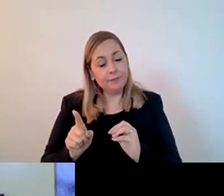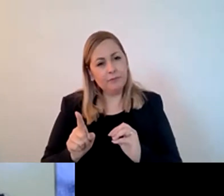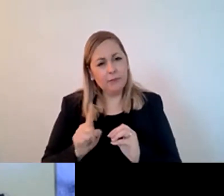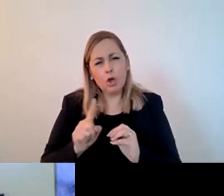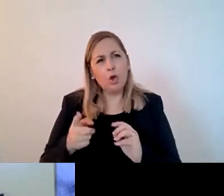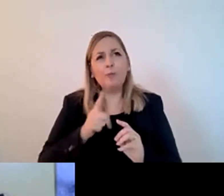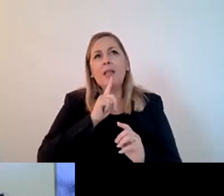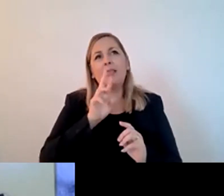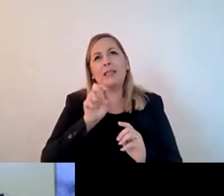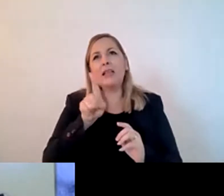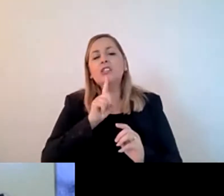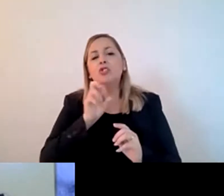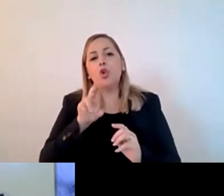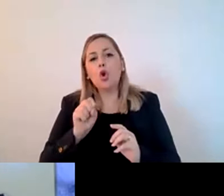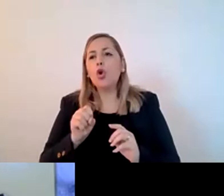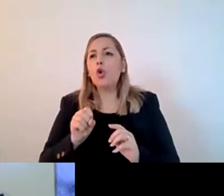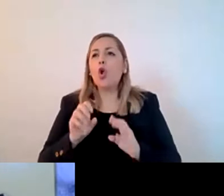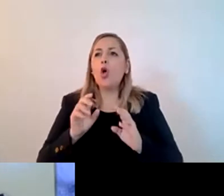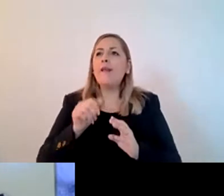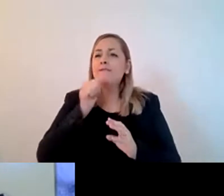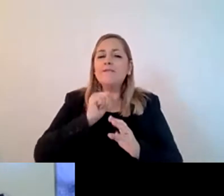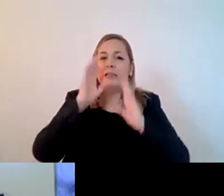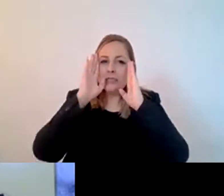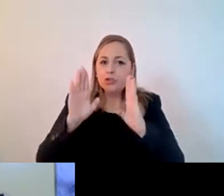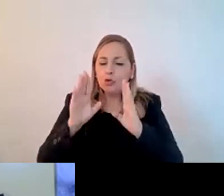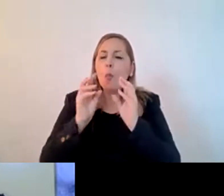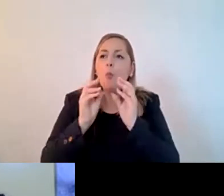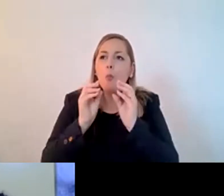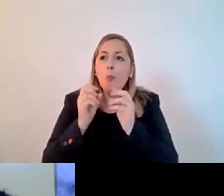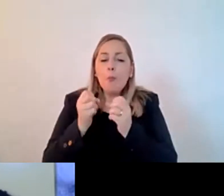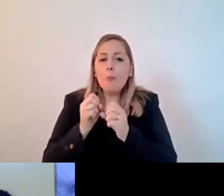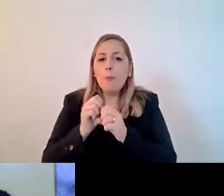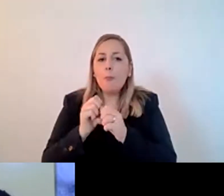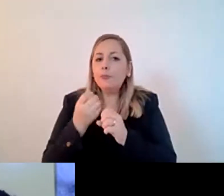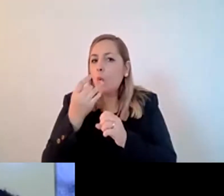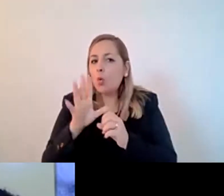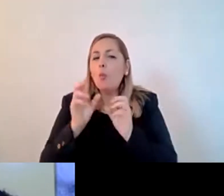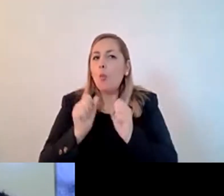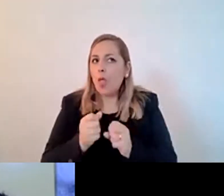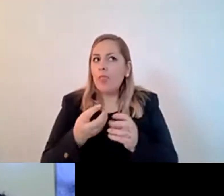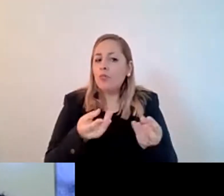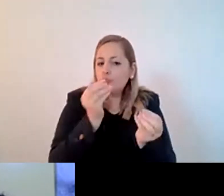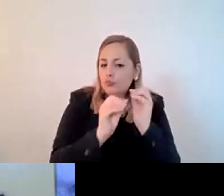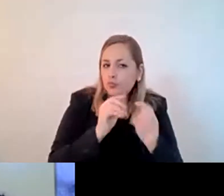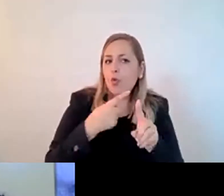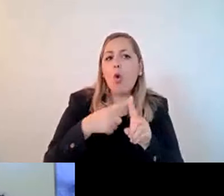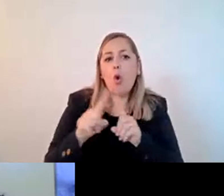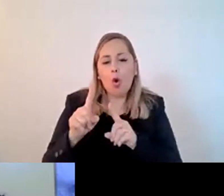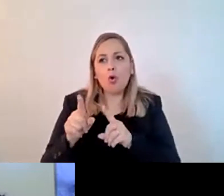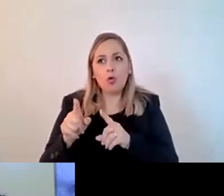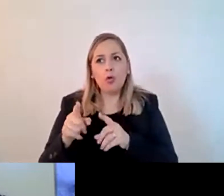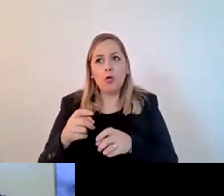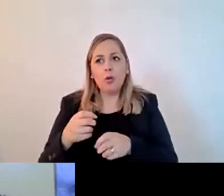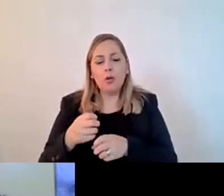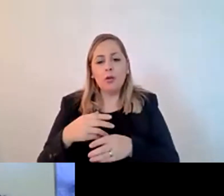trastorno de déficit atencional puro, pueden haber otros elementos que provoca estos estallidos